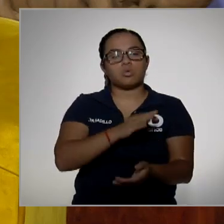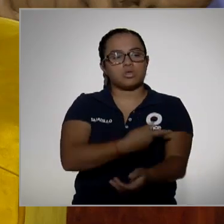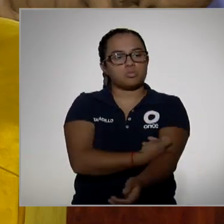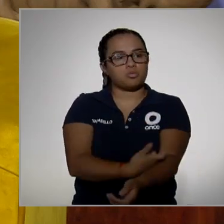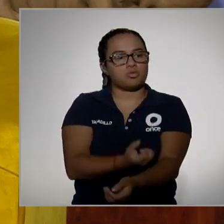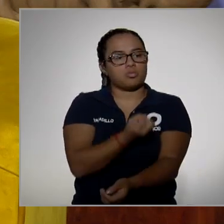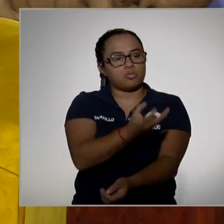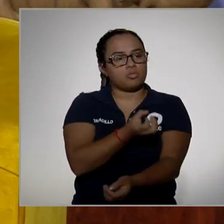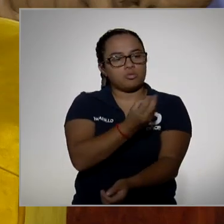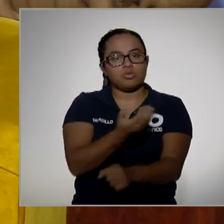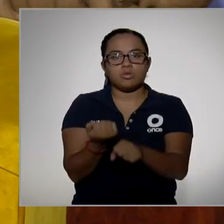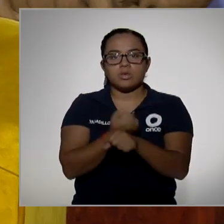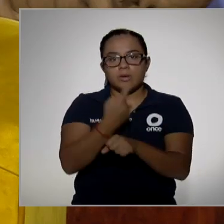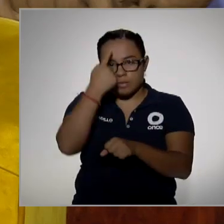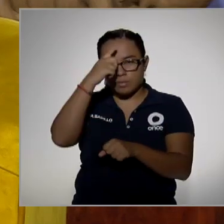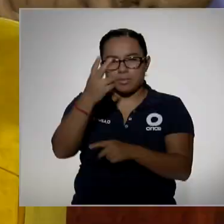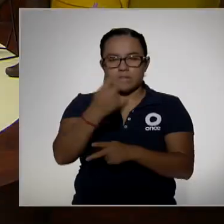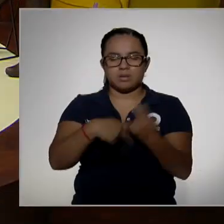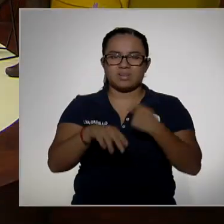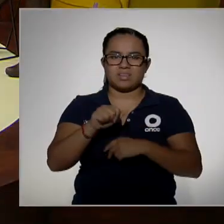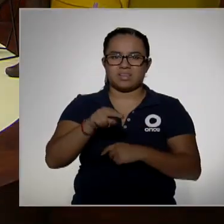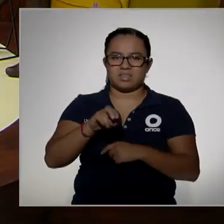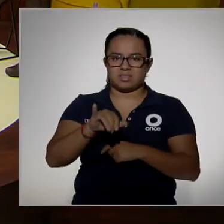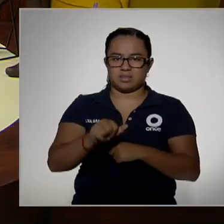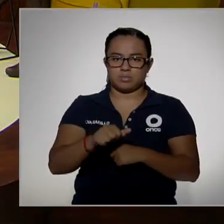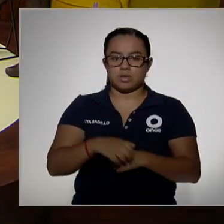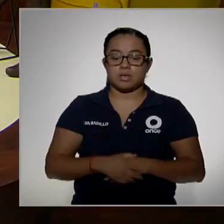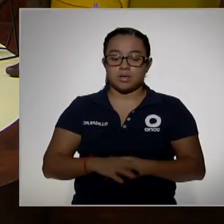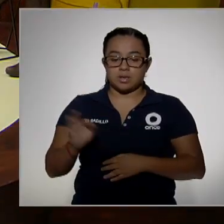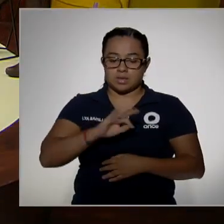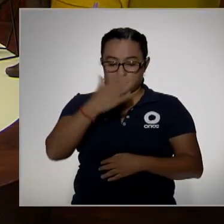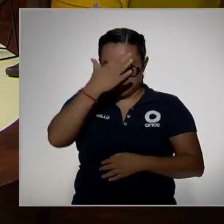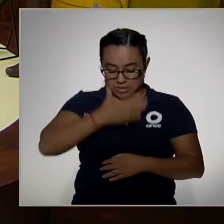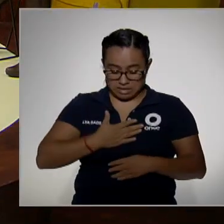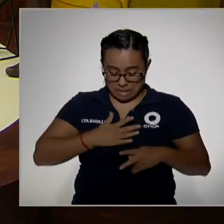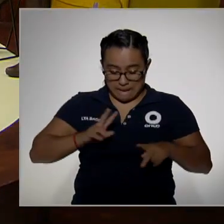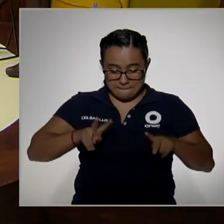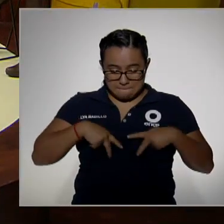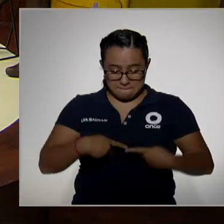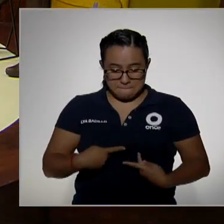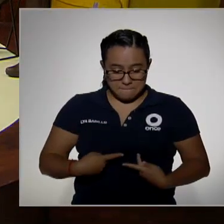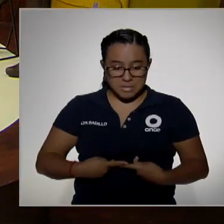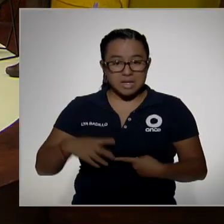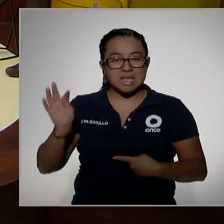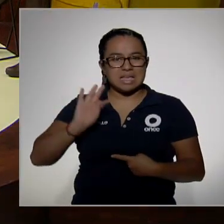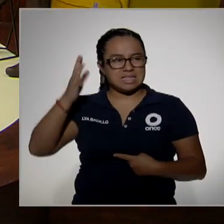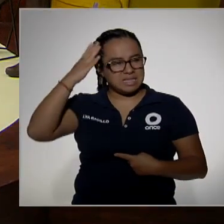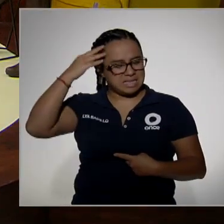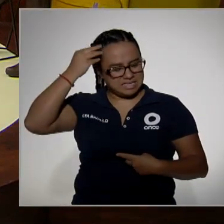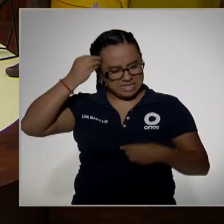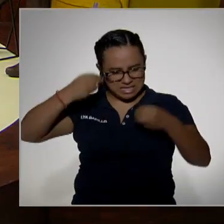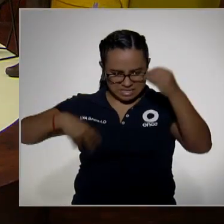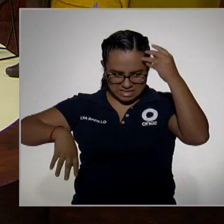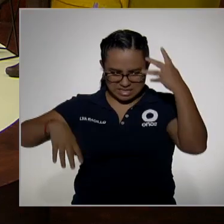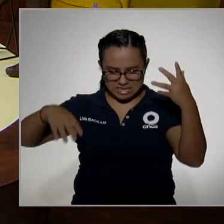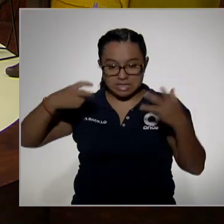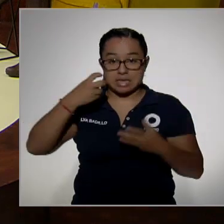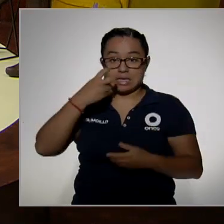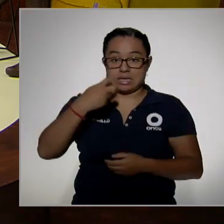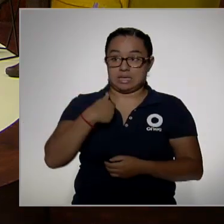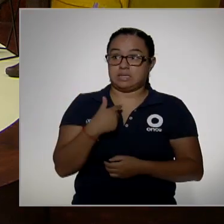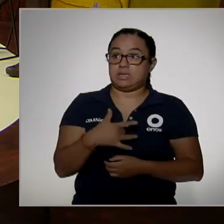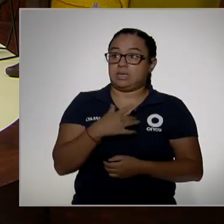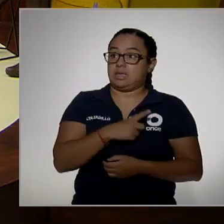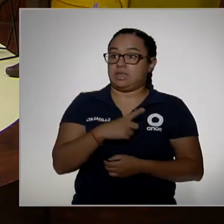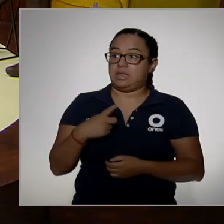llegar a presentar anemia si estoy pálido y se me cae el cabello ya esto es un síntoma de que